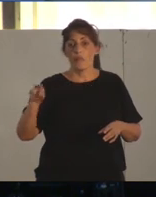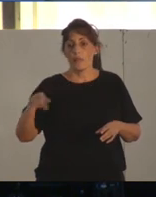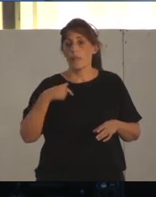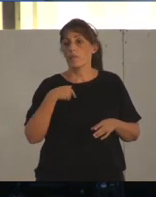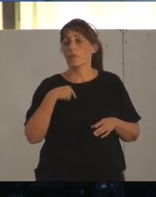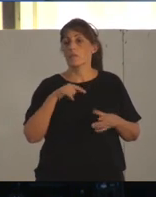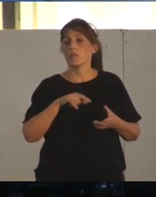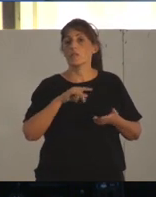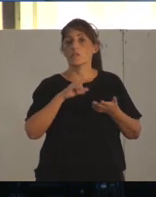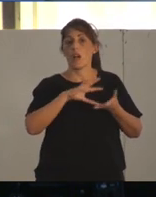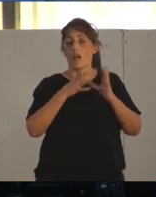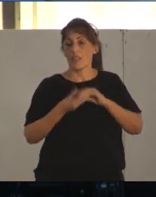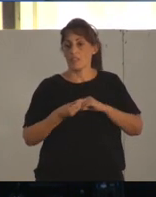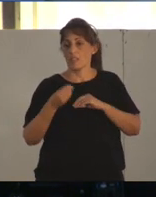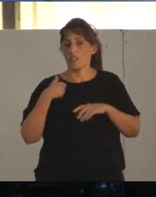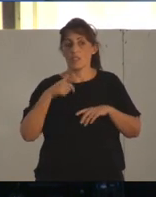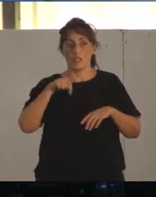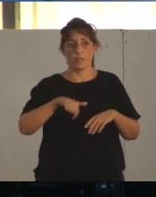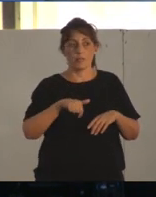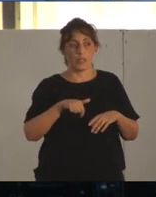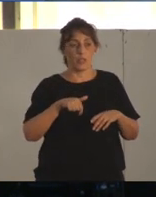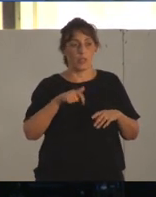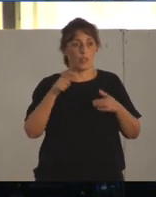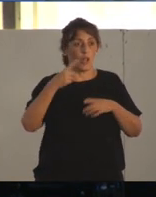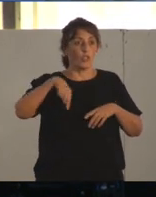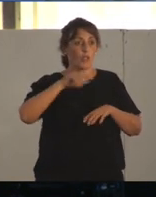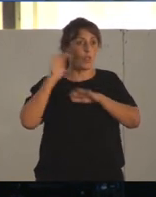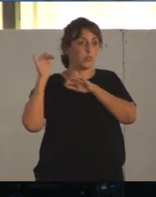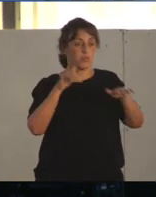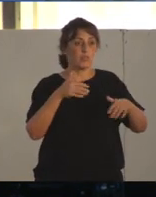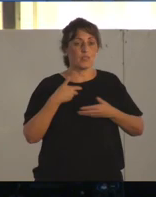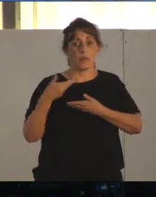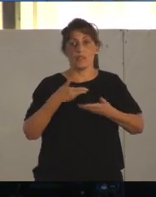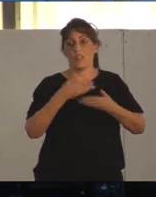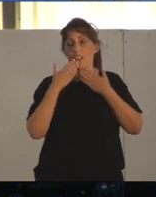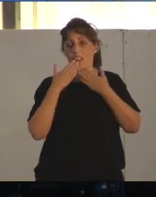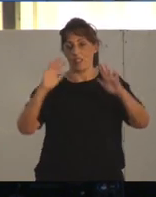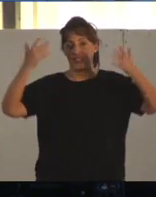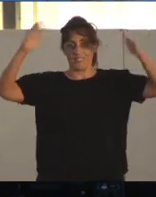adaptado, que ha preparado Pacis, para todos los que queráis ir. Gracias.